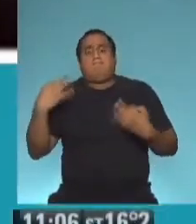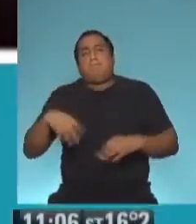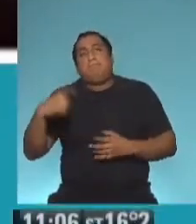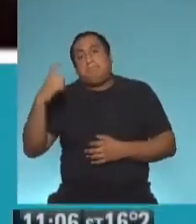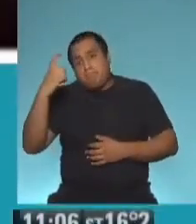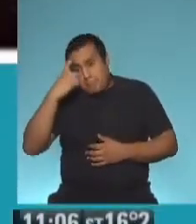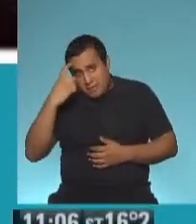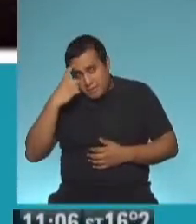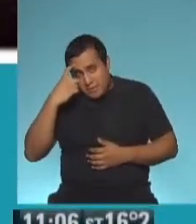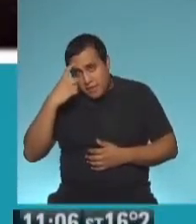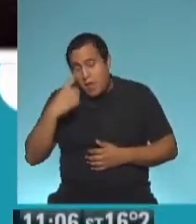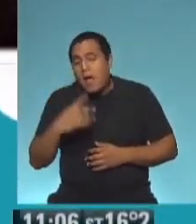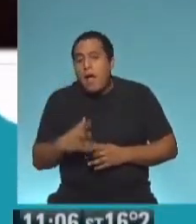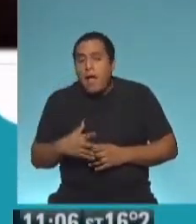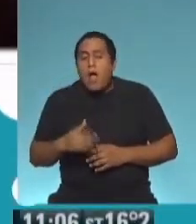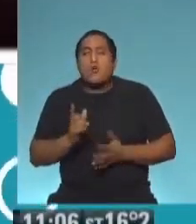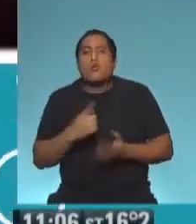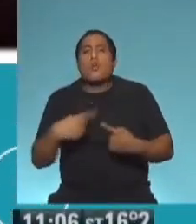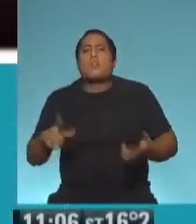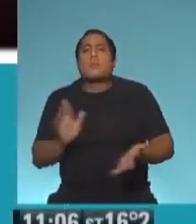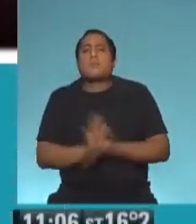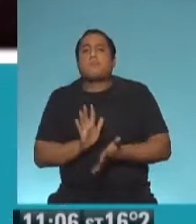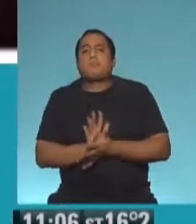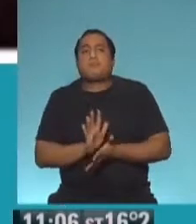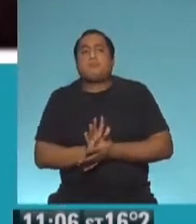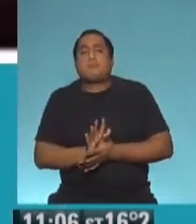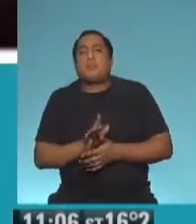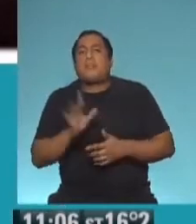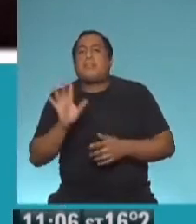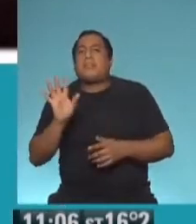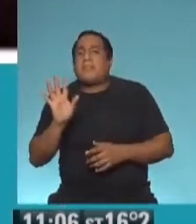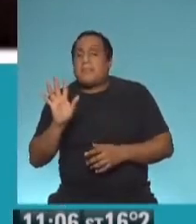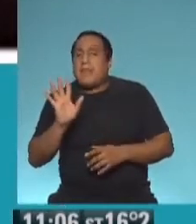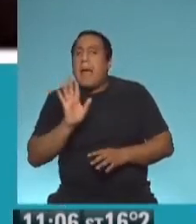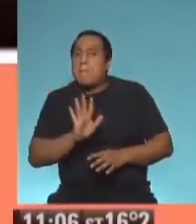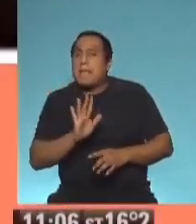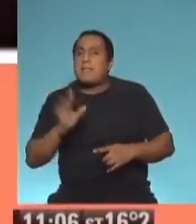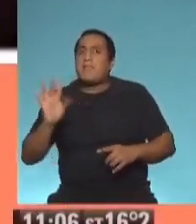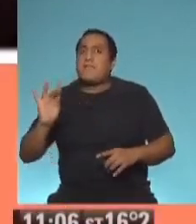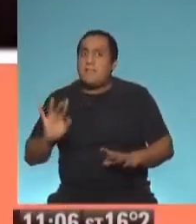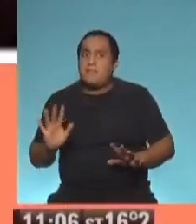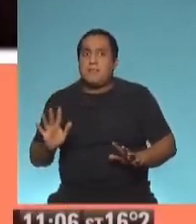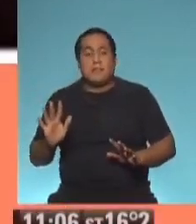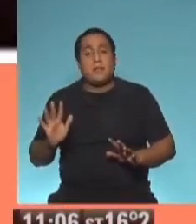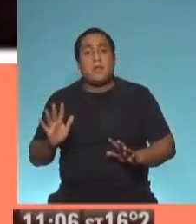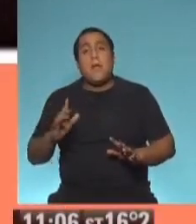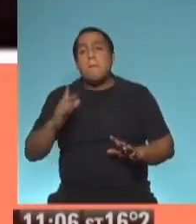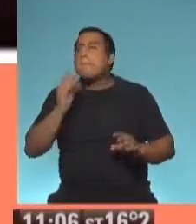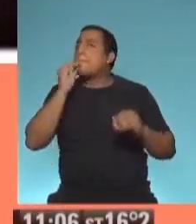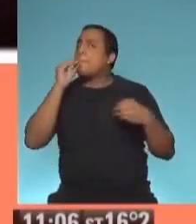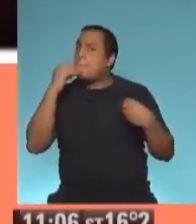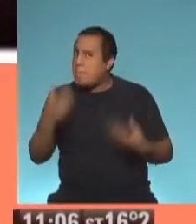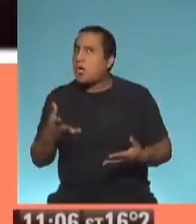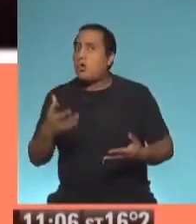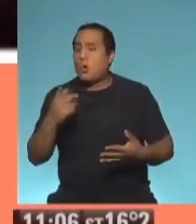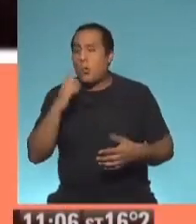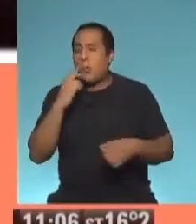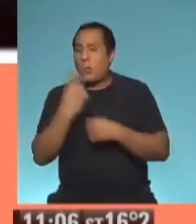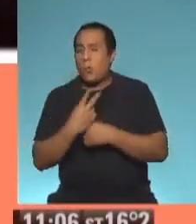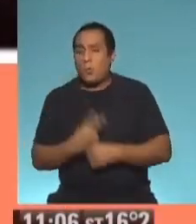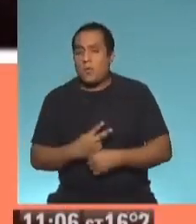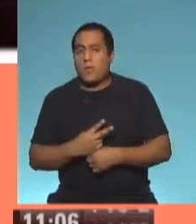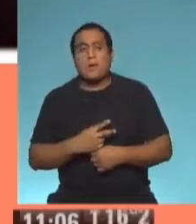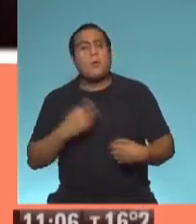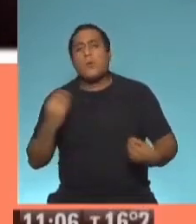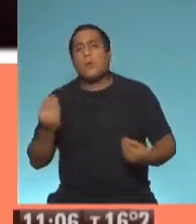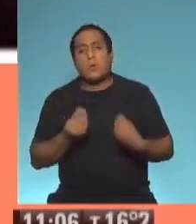las cosas que nos están amenazando son complejas, vamos por mejorar el cuidado y en este punto